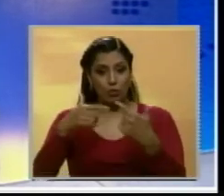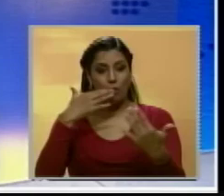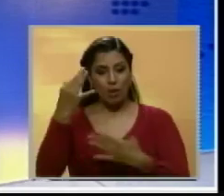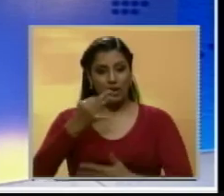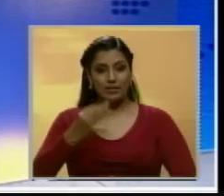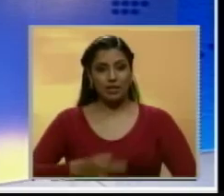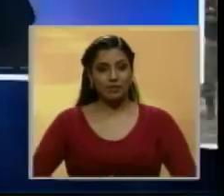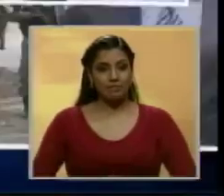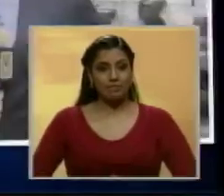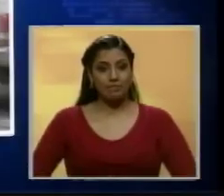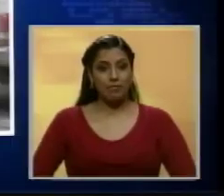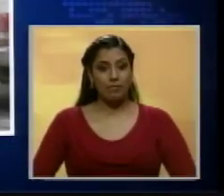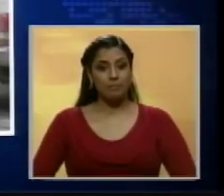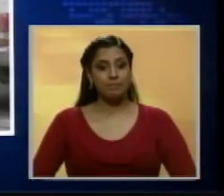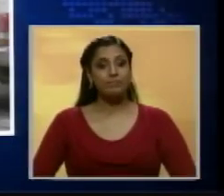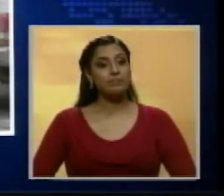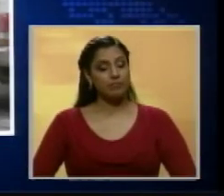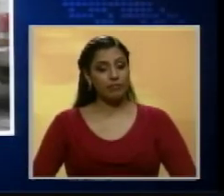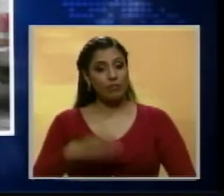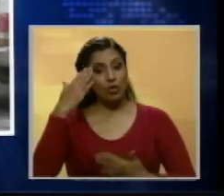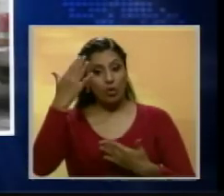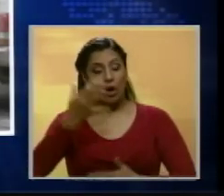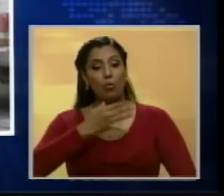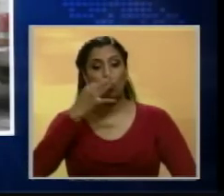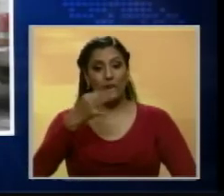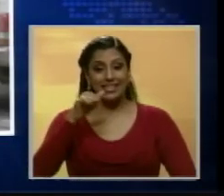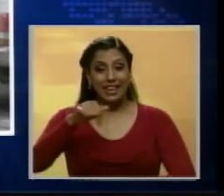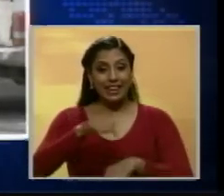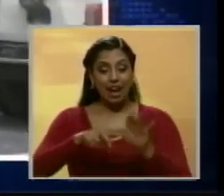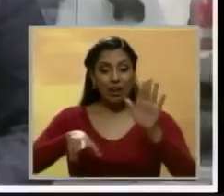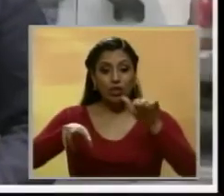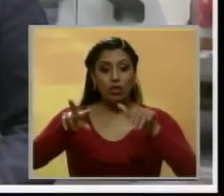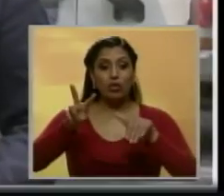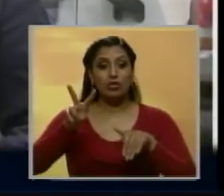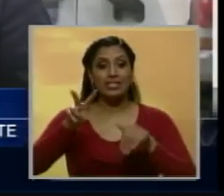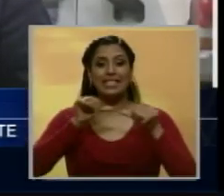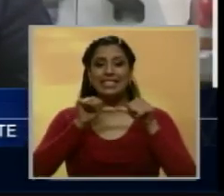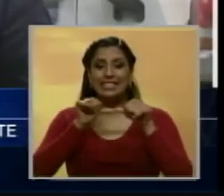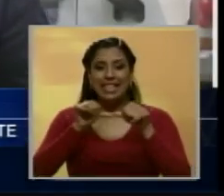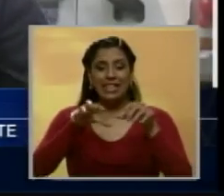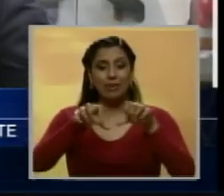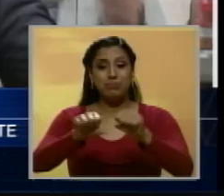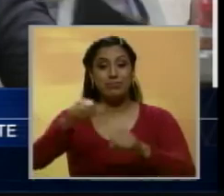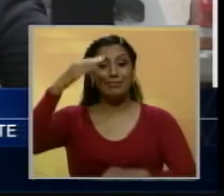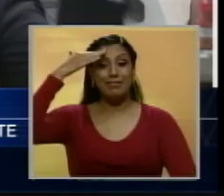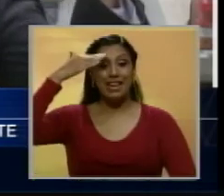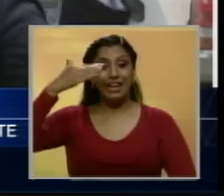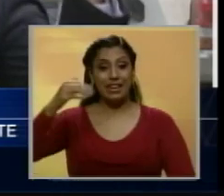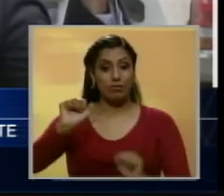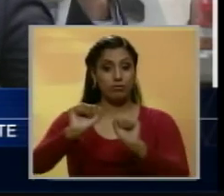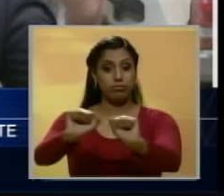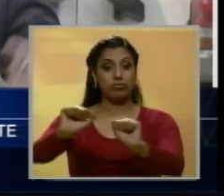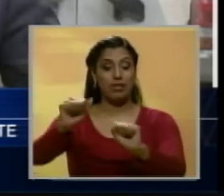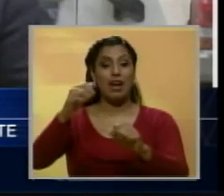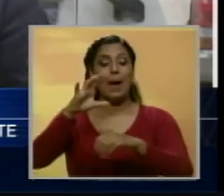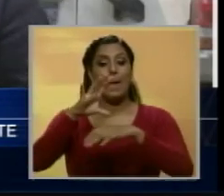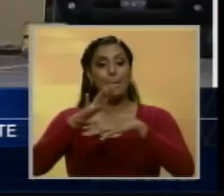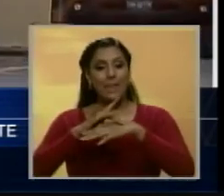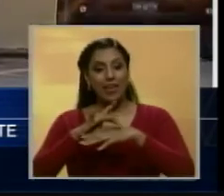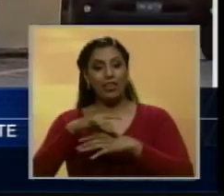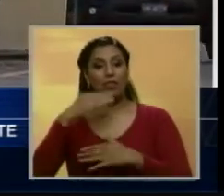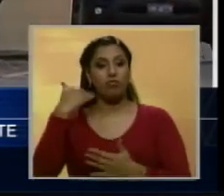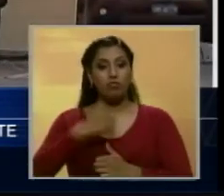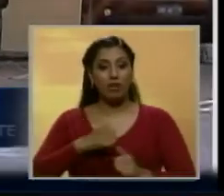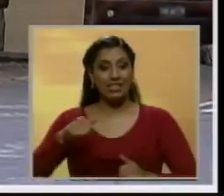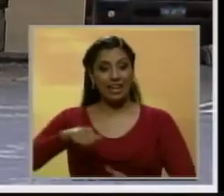tardes, adelante. Hola, buenas tardes. A esta hora del mediodía continúa tomada militarmente la medicatura forense